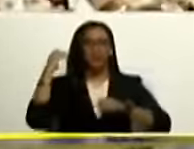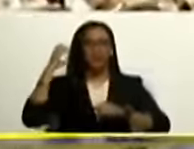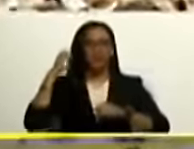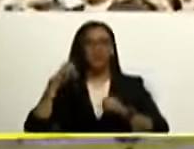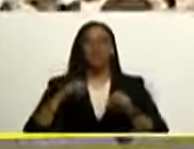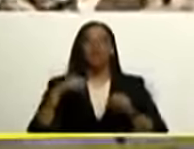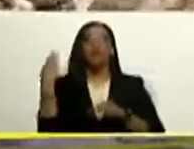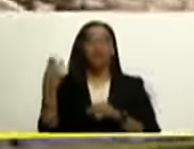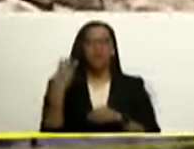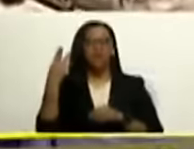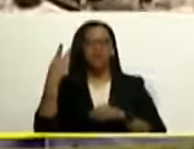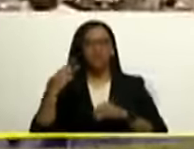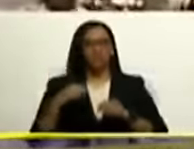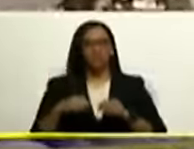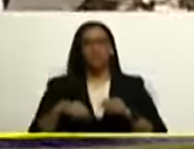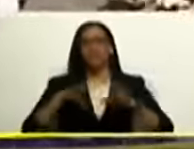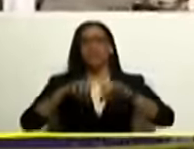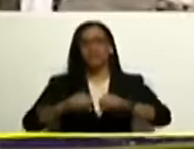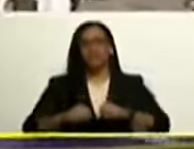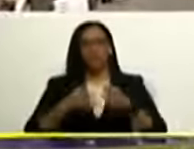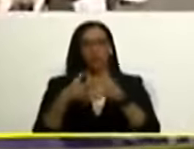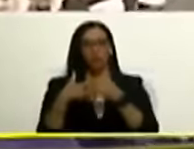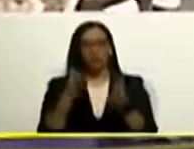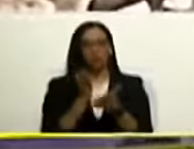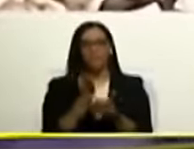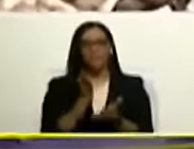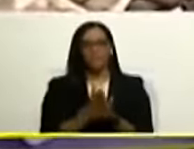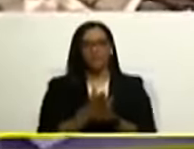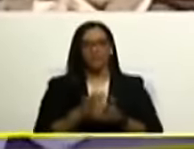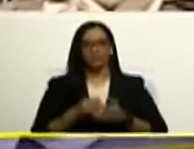imperio de Washington, el imperio de Estados Unidos siempre,